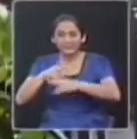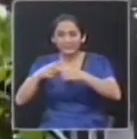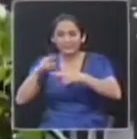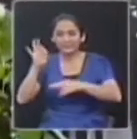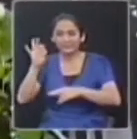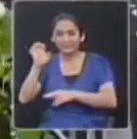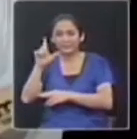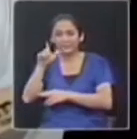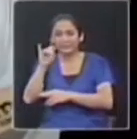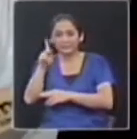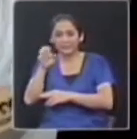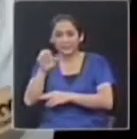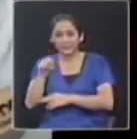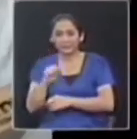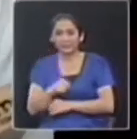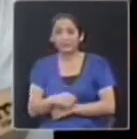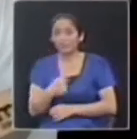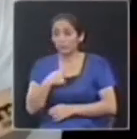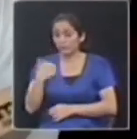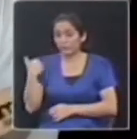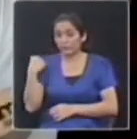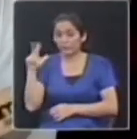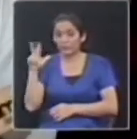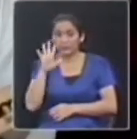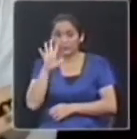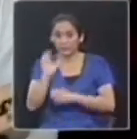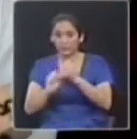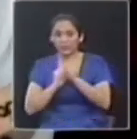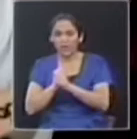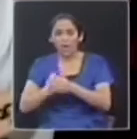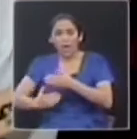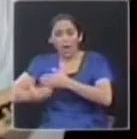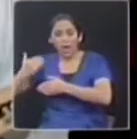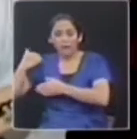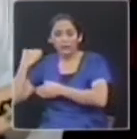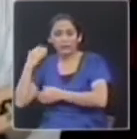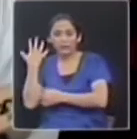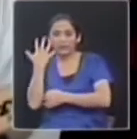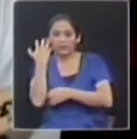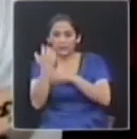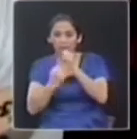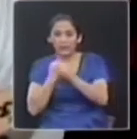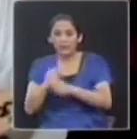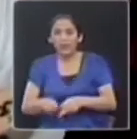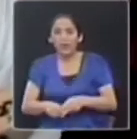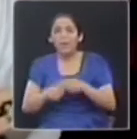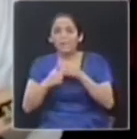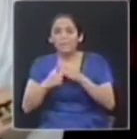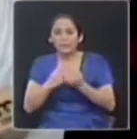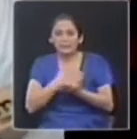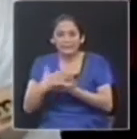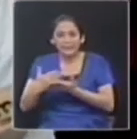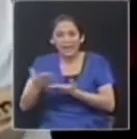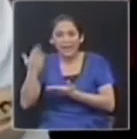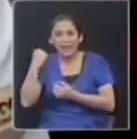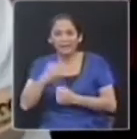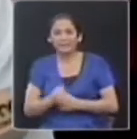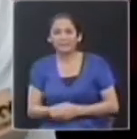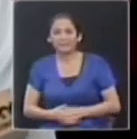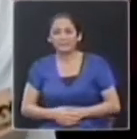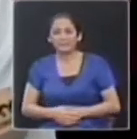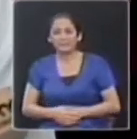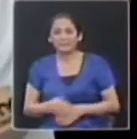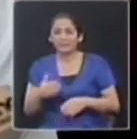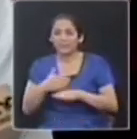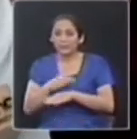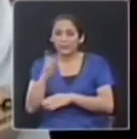mano de un experto. Tengo 35 años de edad, desde los 15 años cocino en una pequeña pizzería de Riobamba. Voy a la universidad a los 18 años de la ciudad